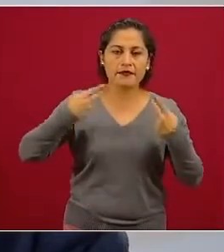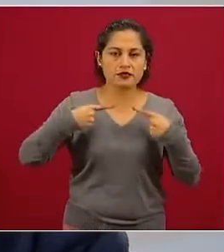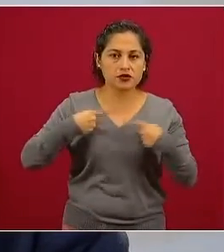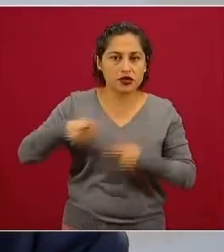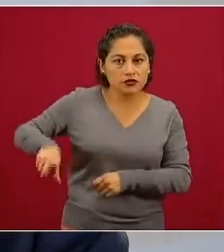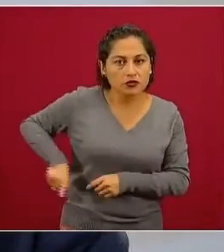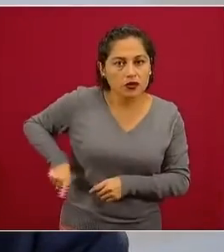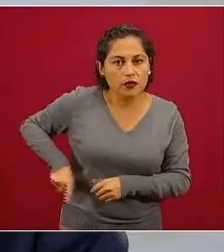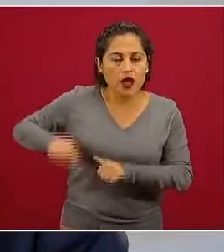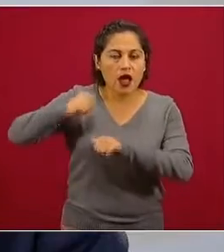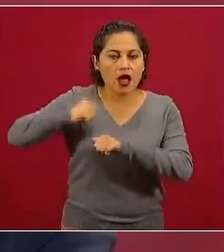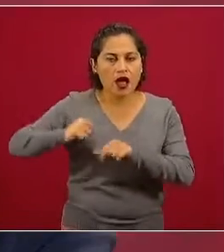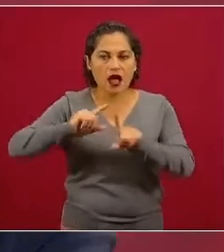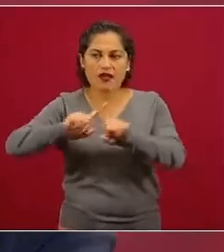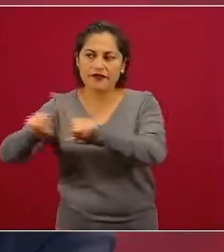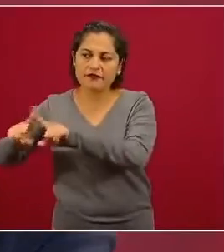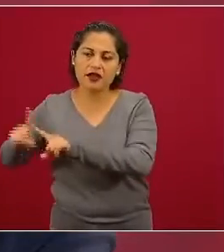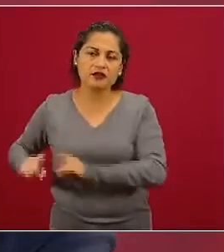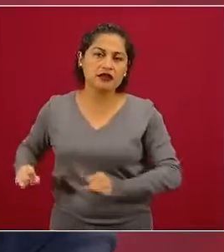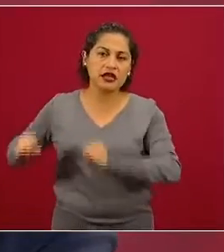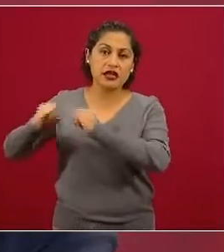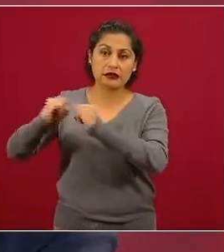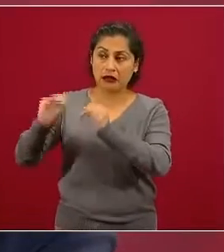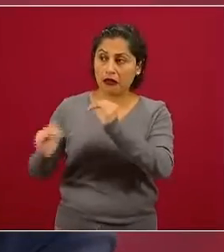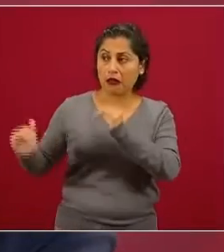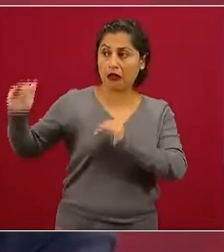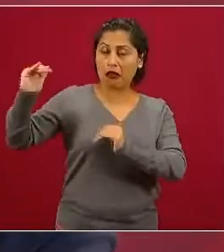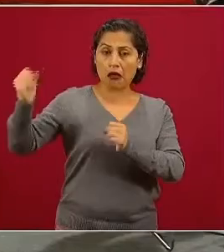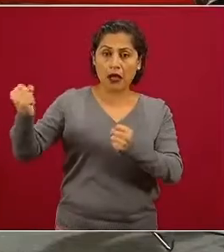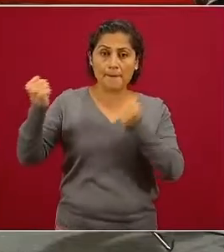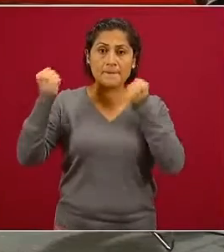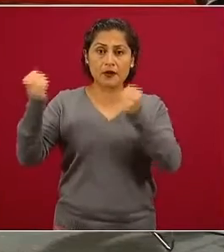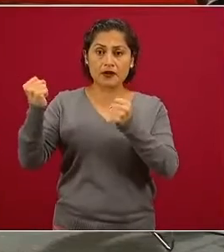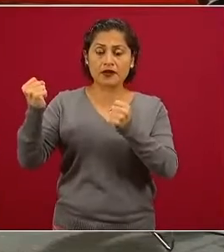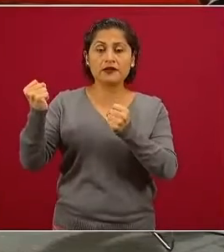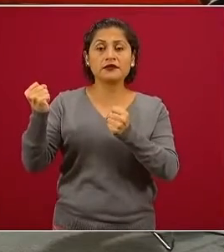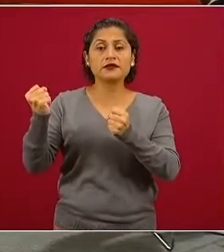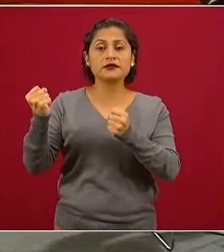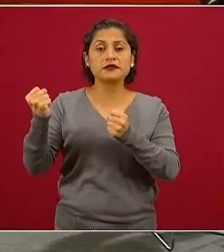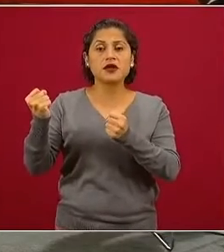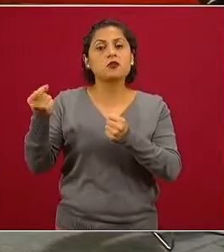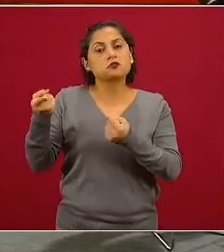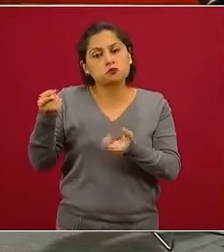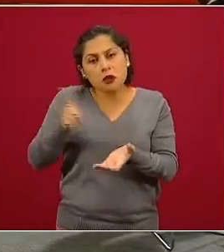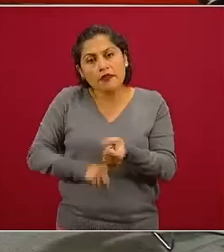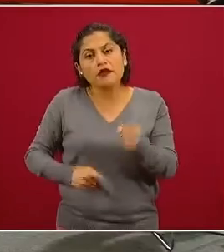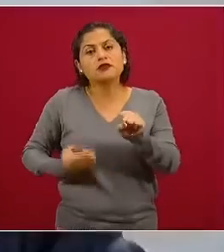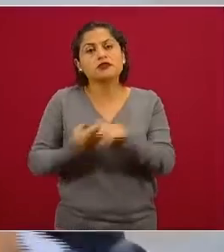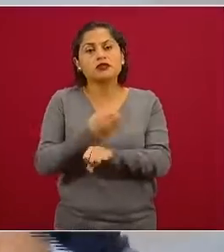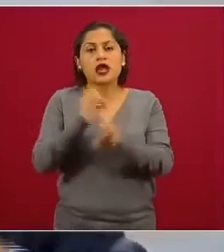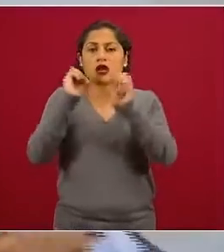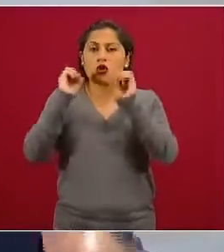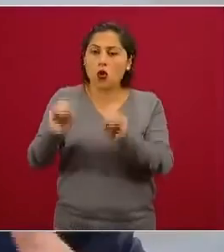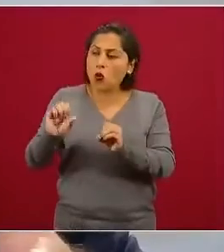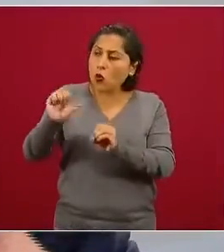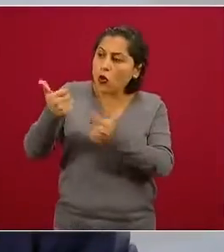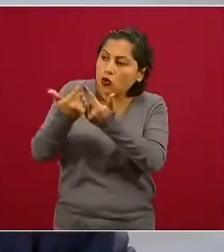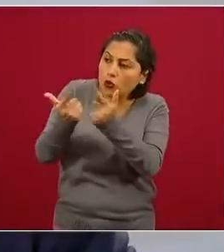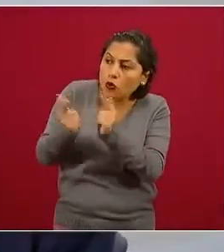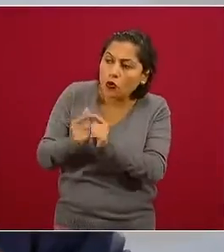ayer, pero son años en los cuales las condiciones de vida de las personas en muchos países, casi en la totalidad de los países, se